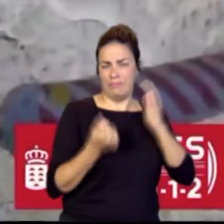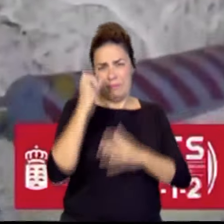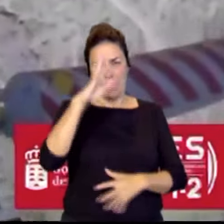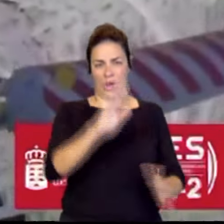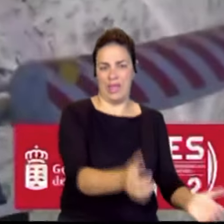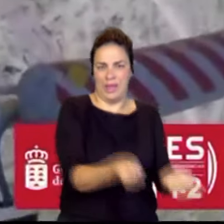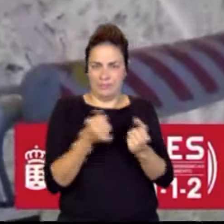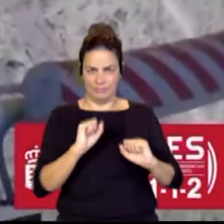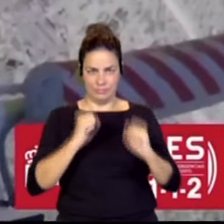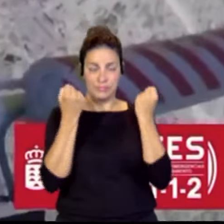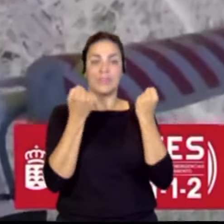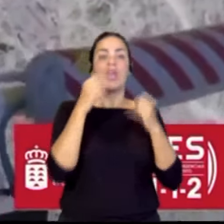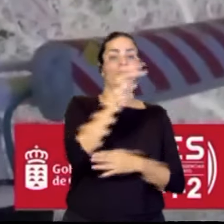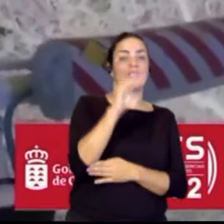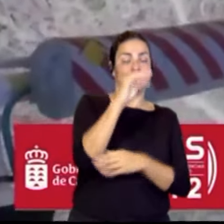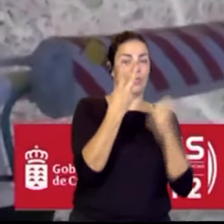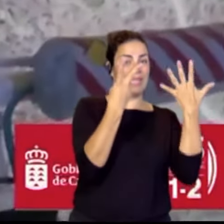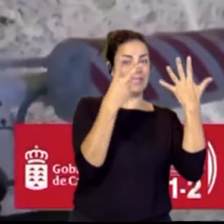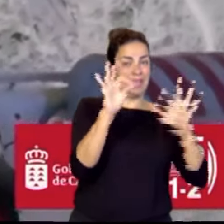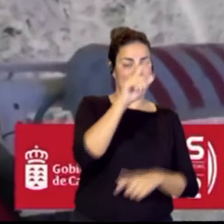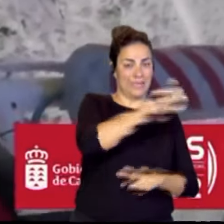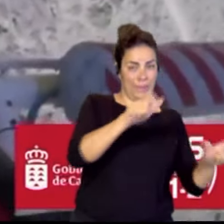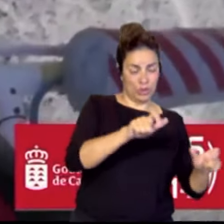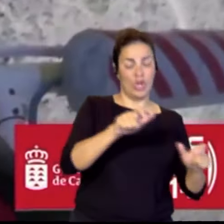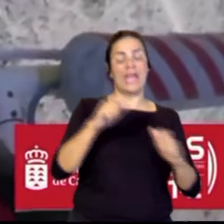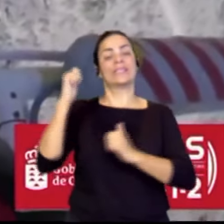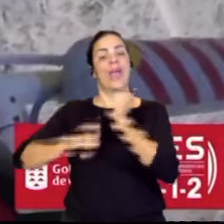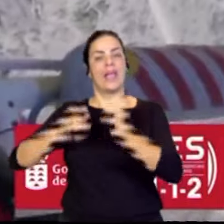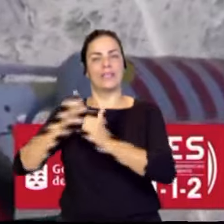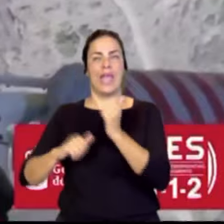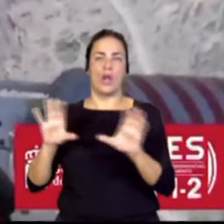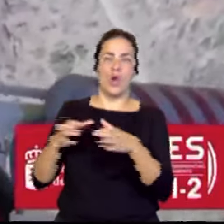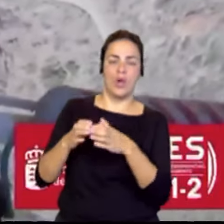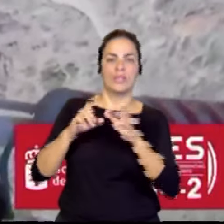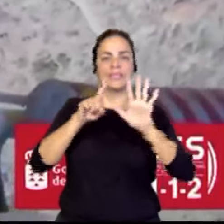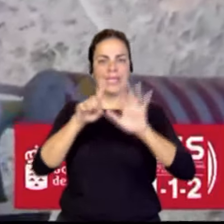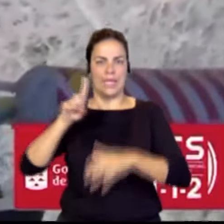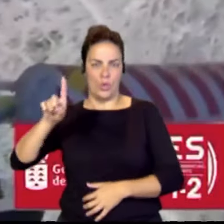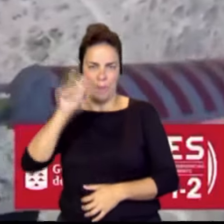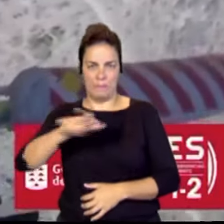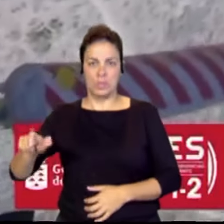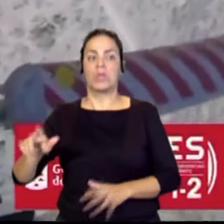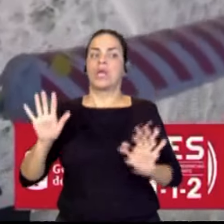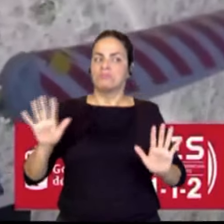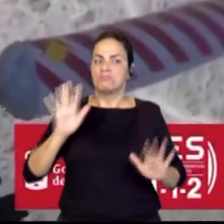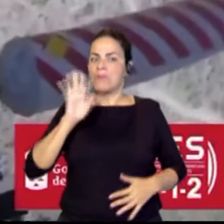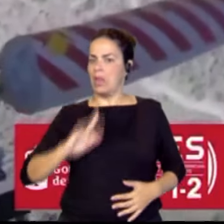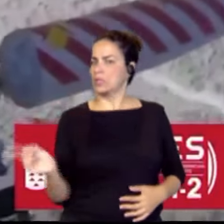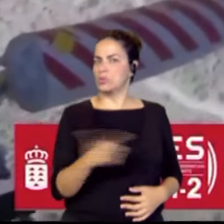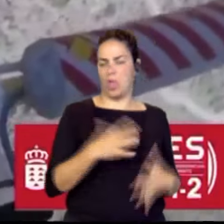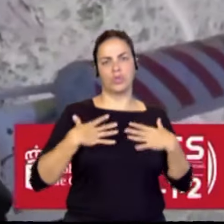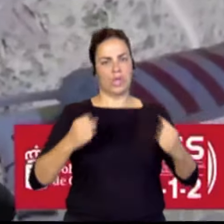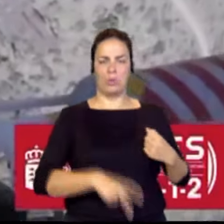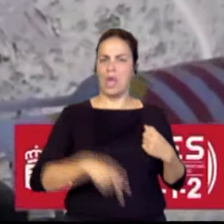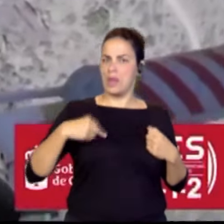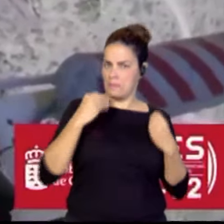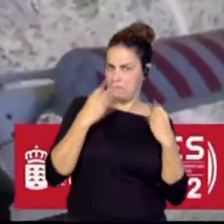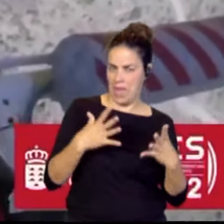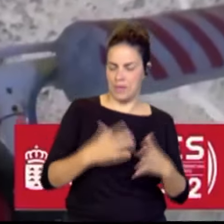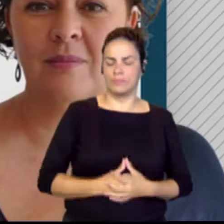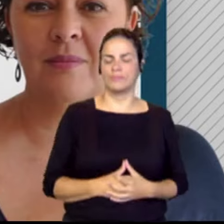70 personas y en el caso del hierro unas un grupo de 61 todos en principio han presentado buen estado general